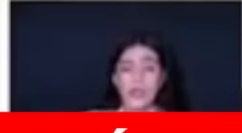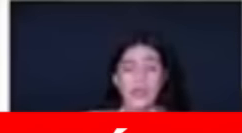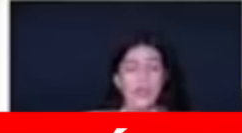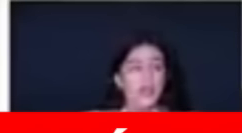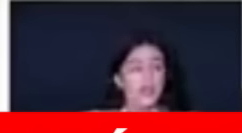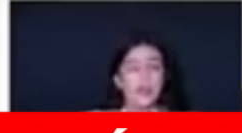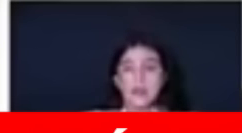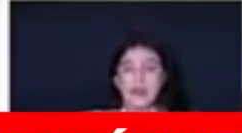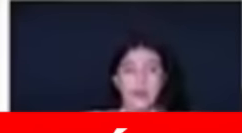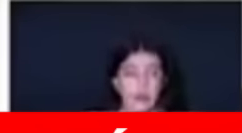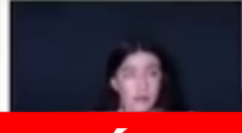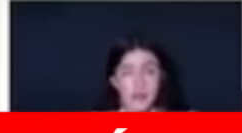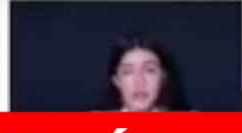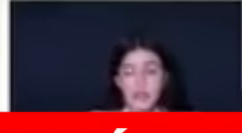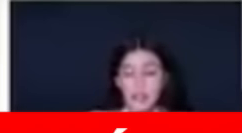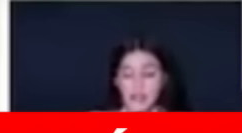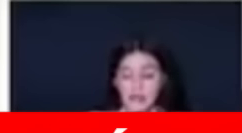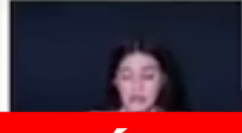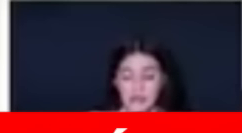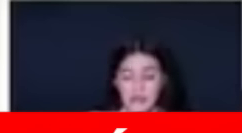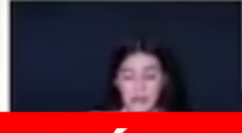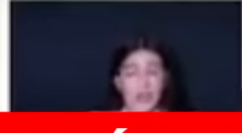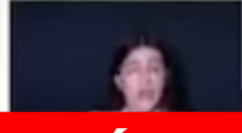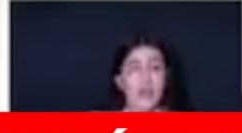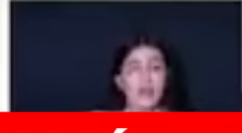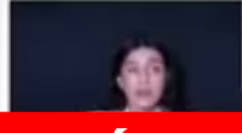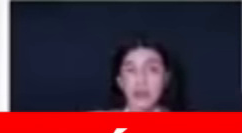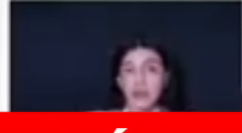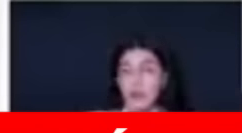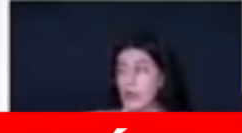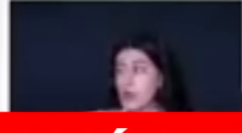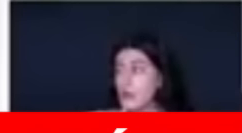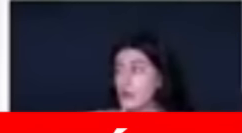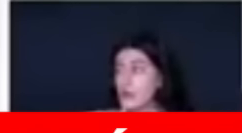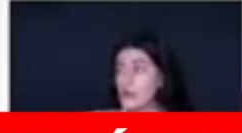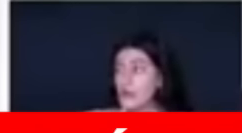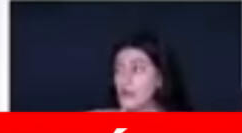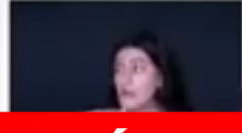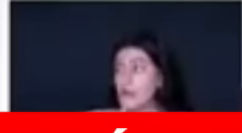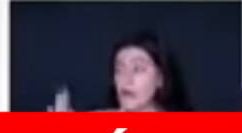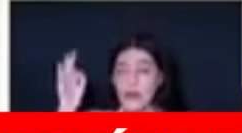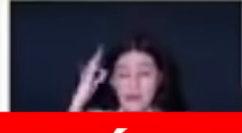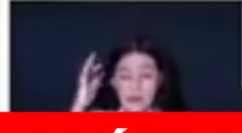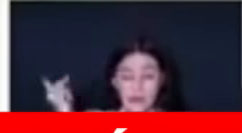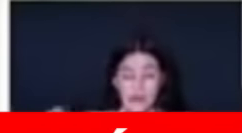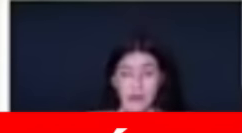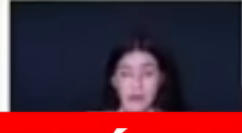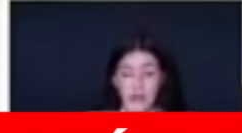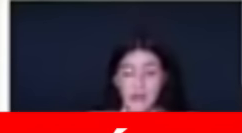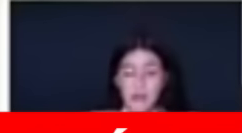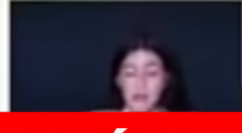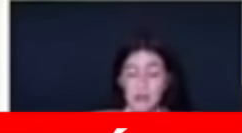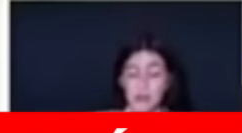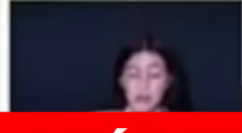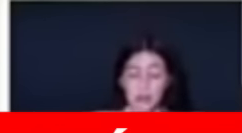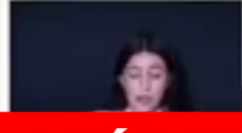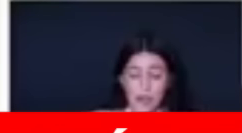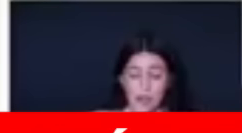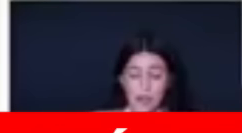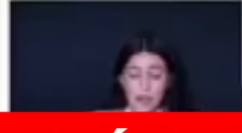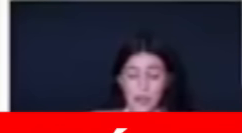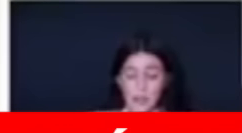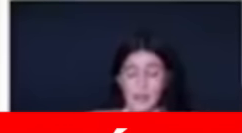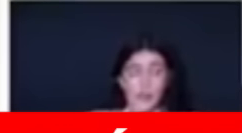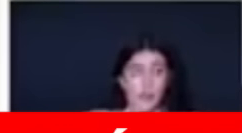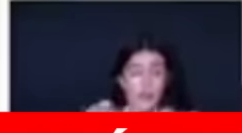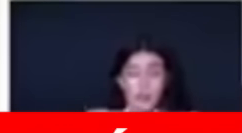humildad, es un llamado urgente para una servidora y para todos a